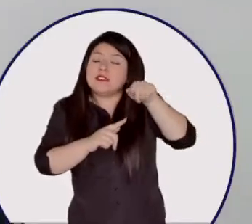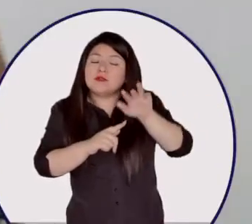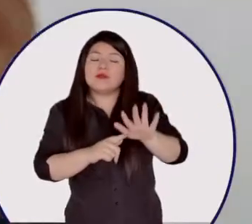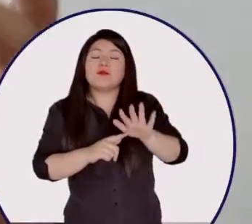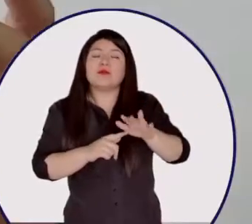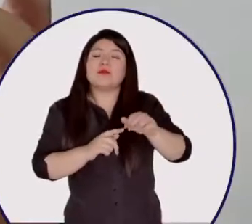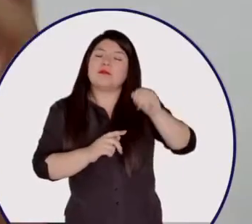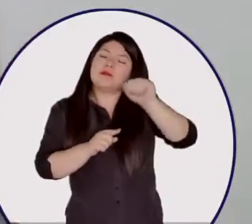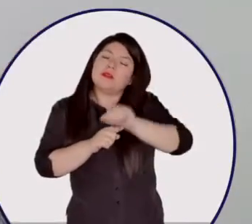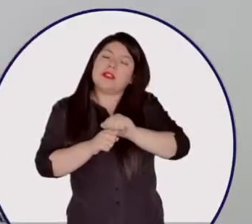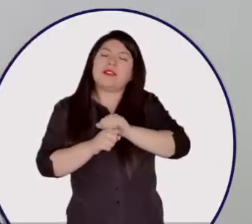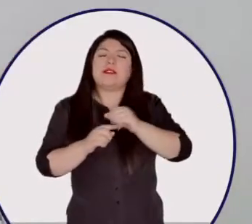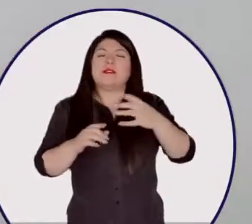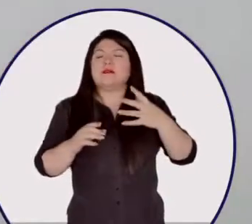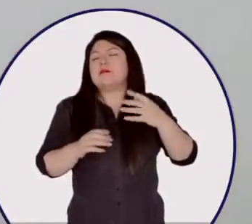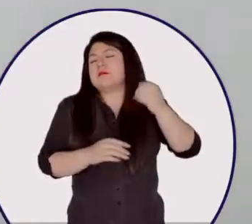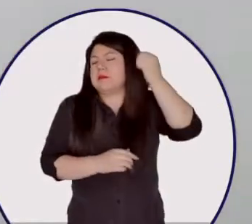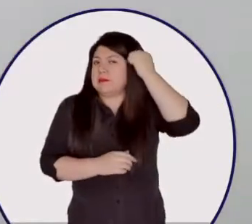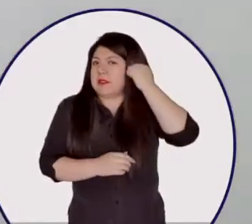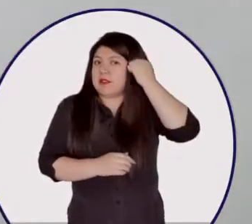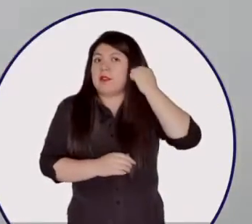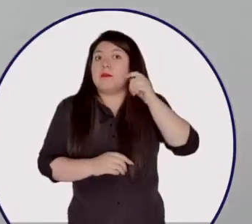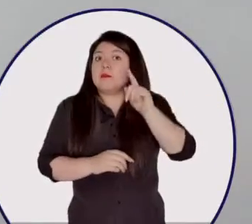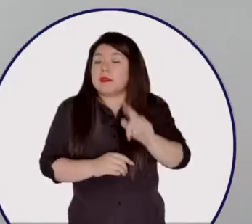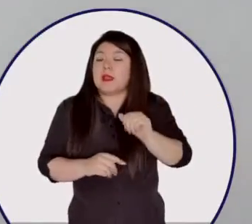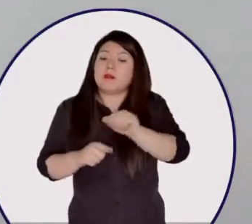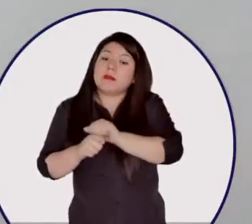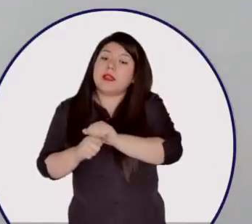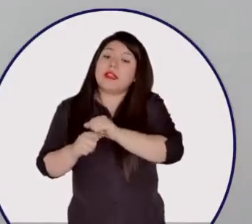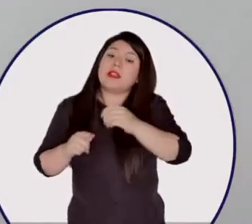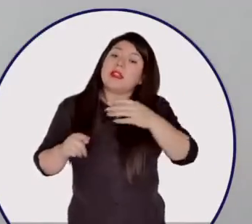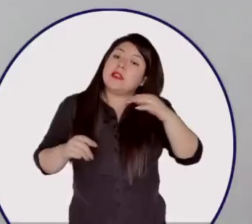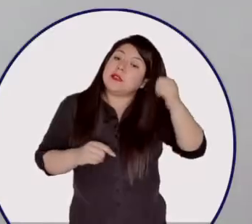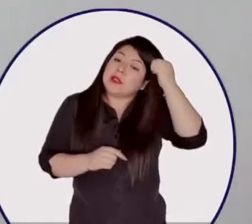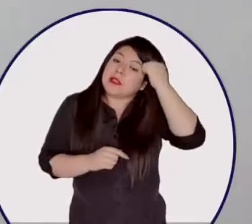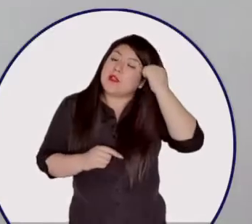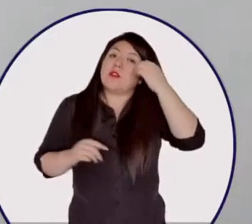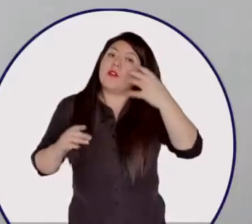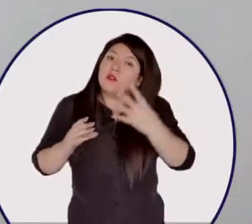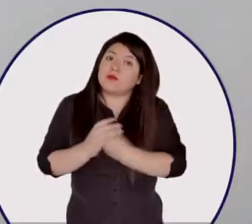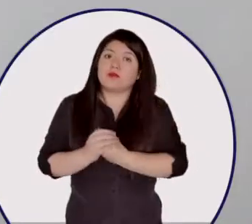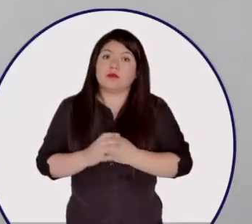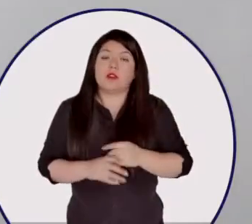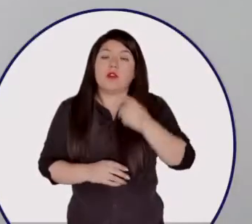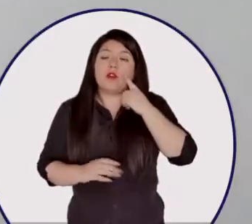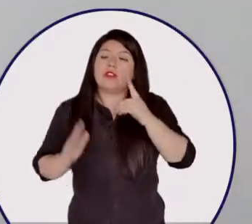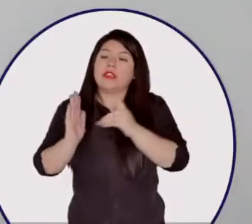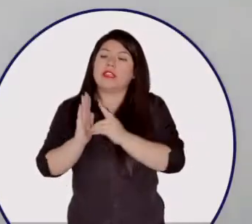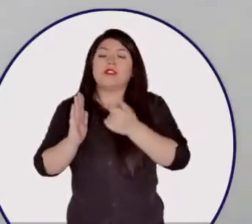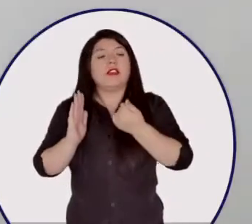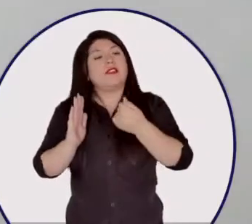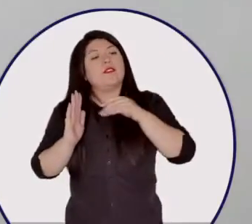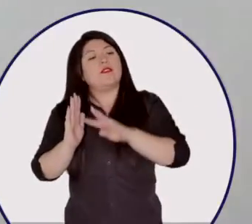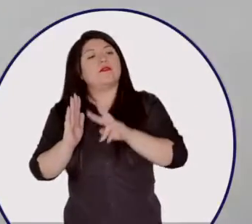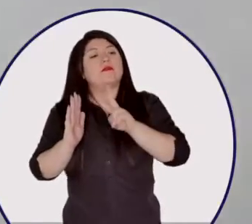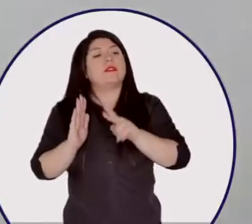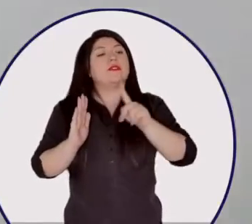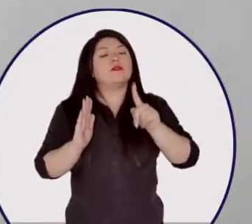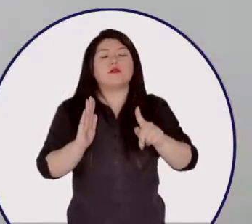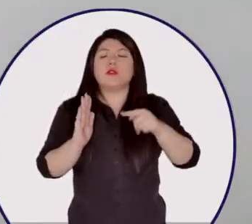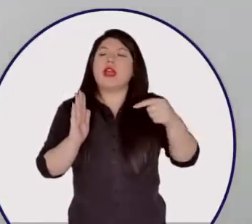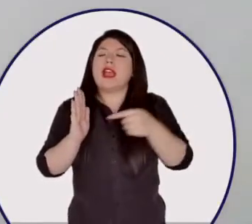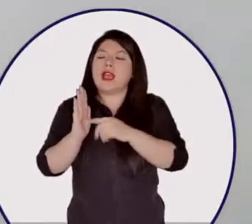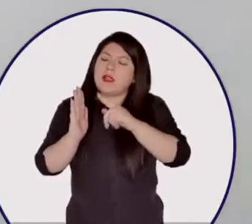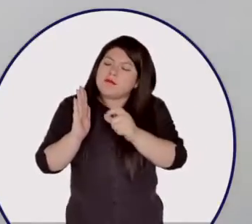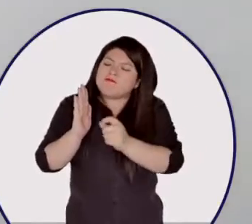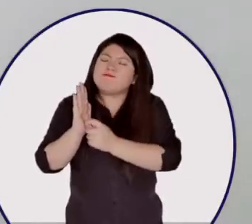de prácticas pedagógicas inclusivas, también es muy importante tener en cuenta lo que nos plantea el decreto 1421, puntualmente cuando hablamos de